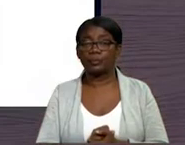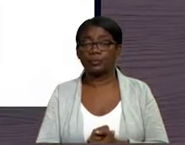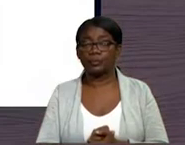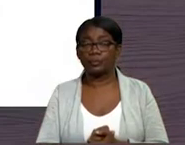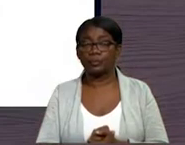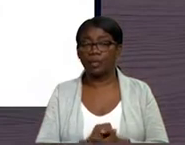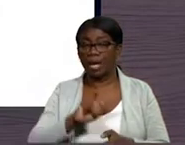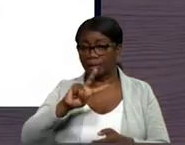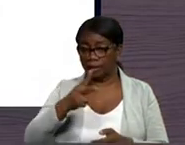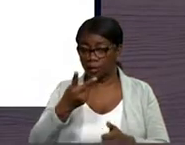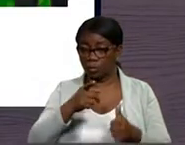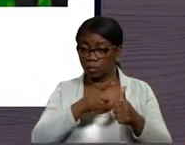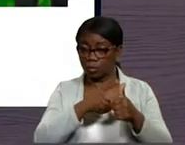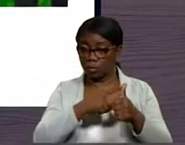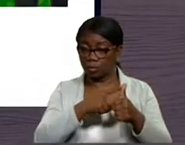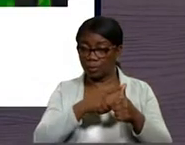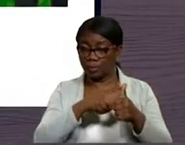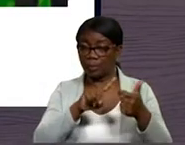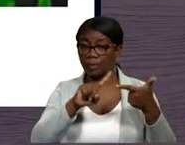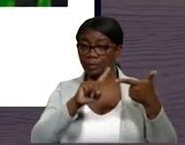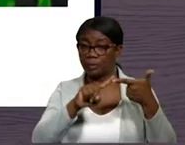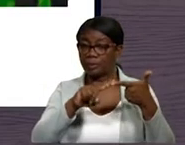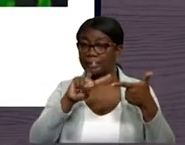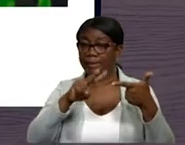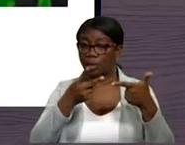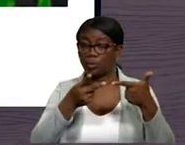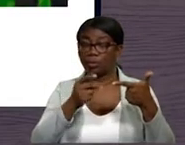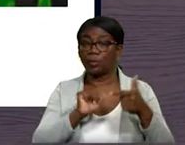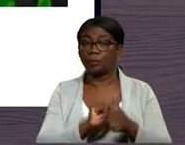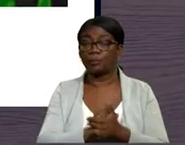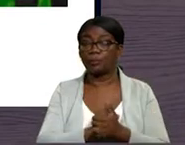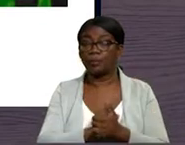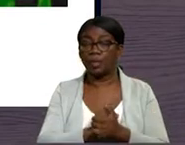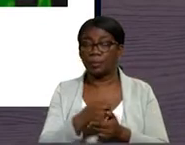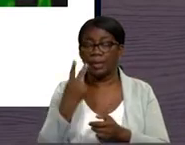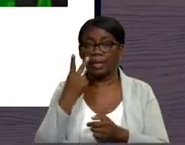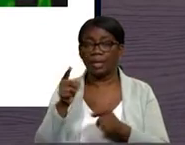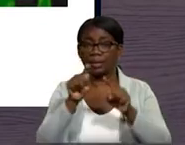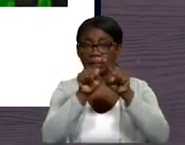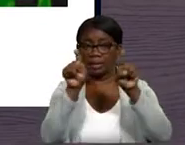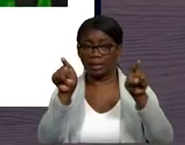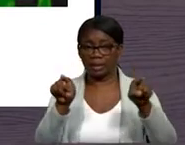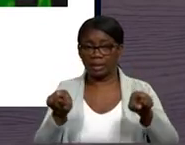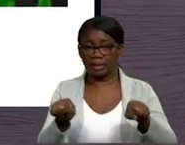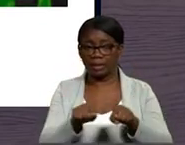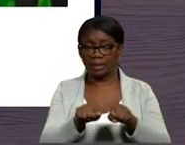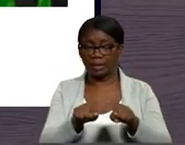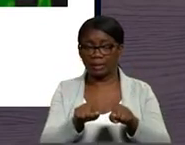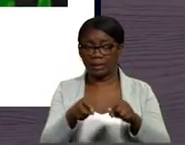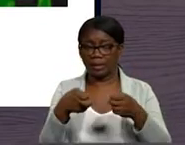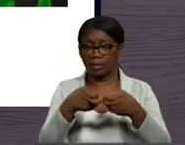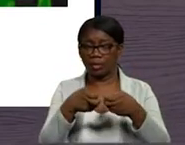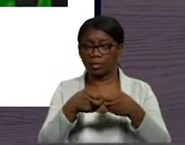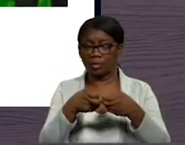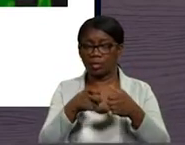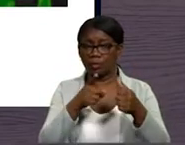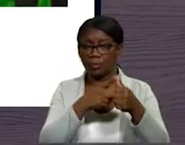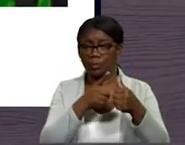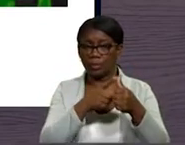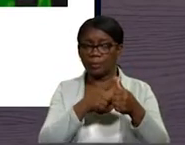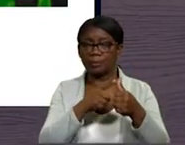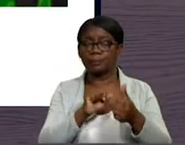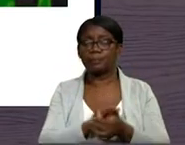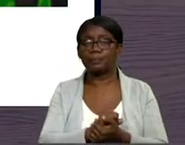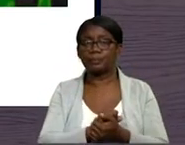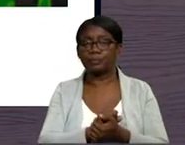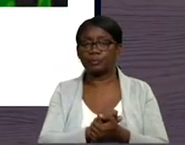En el segundo paso, definitivamente, para verificar una tarjeta de control, primero verificar